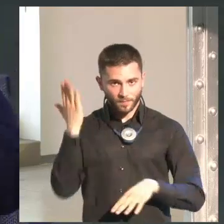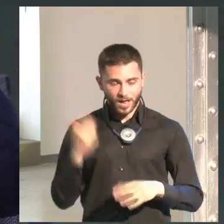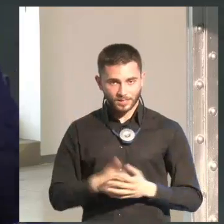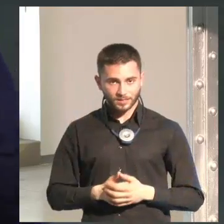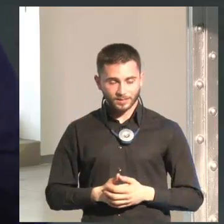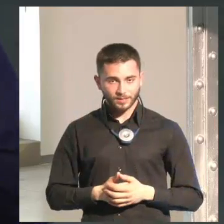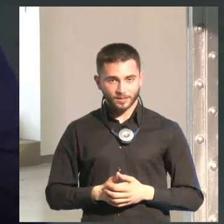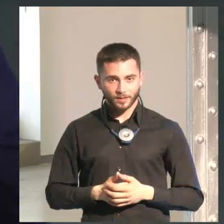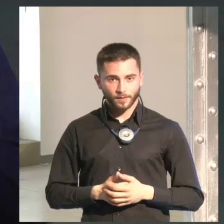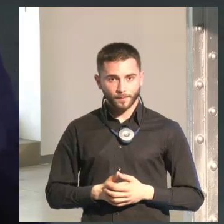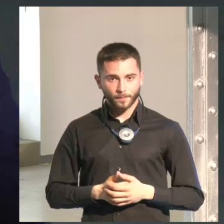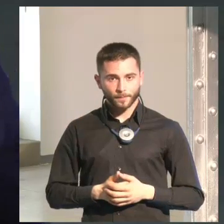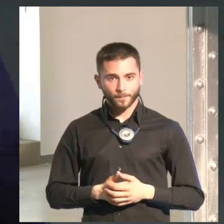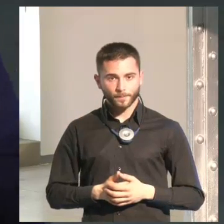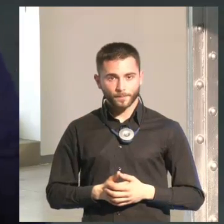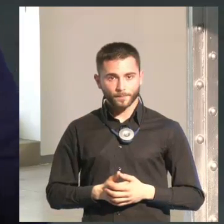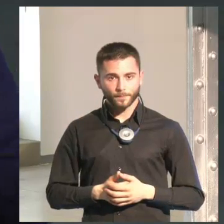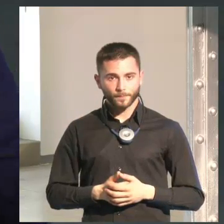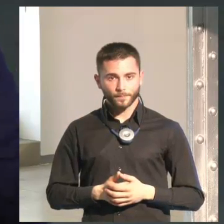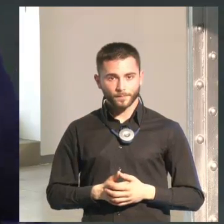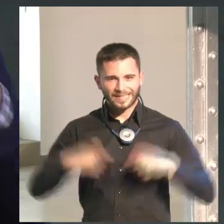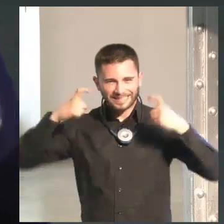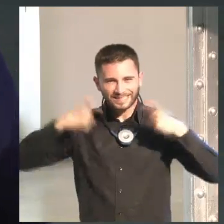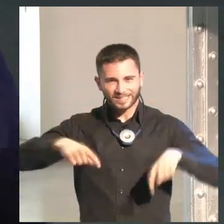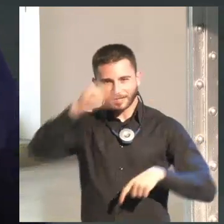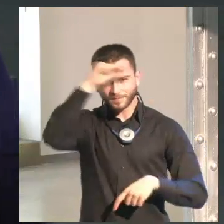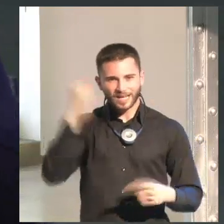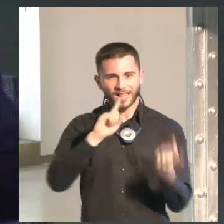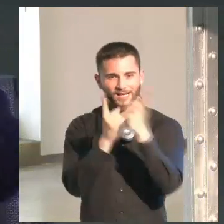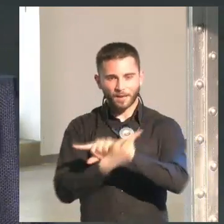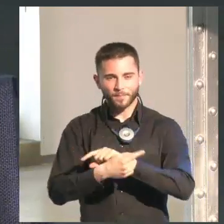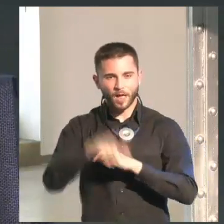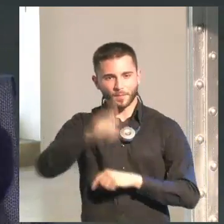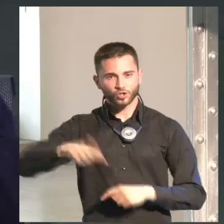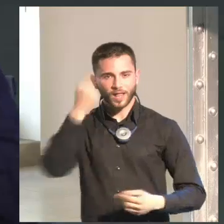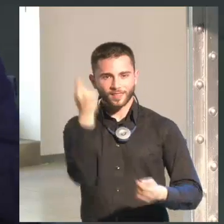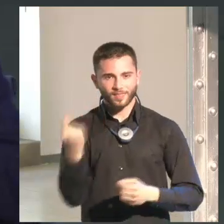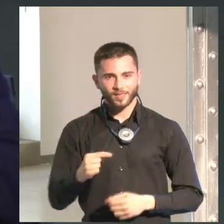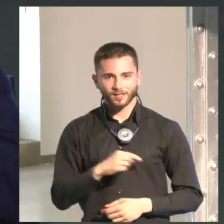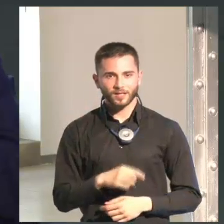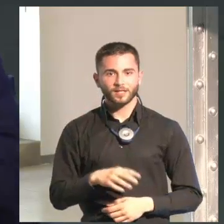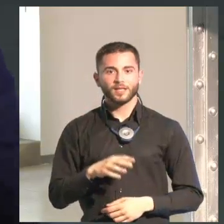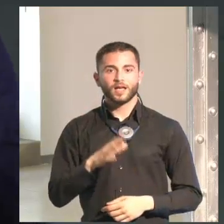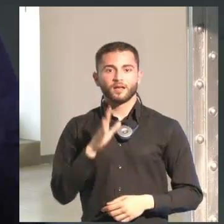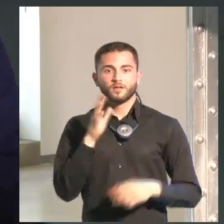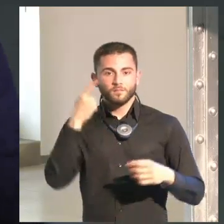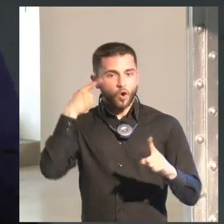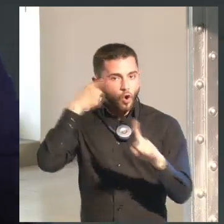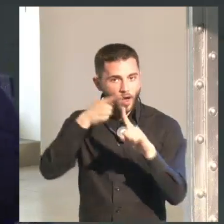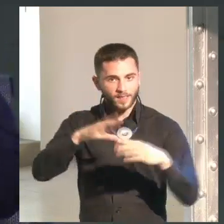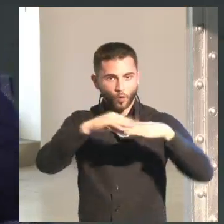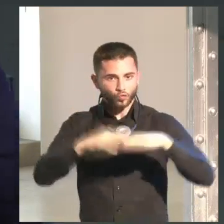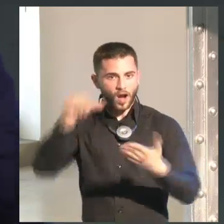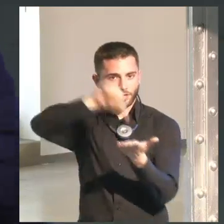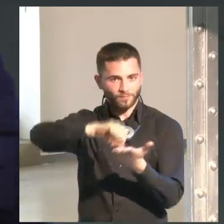intentar hacer cambiar la mentalidad de los diseñadores para que pongan al usuario en el centro. ¿Y cómo? Pues